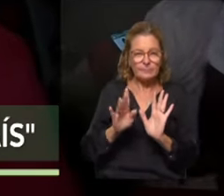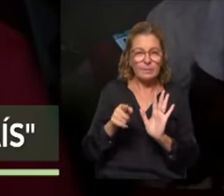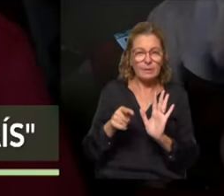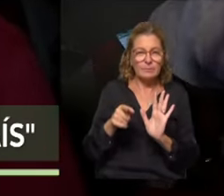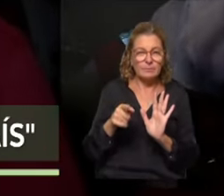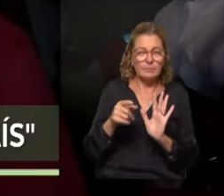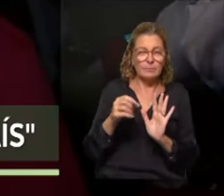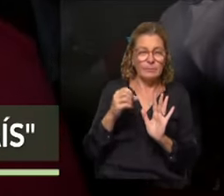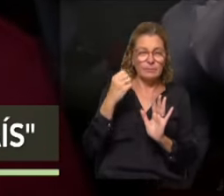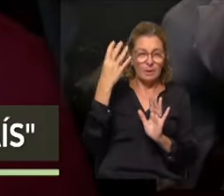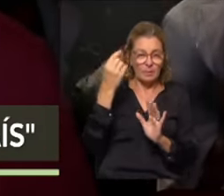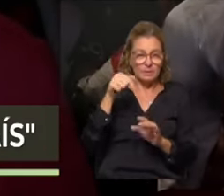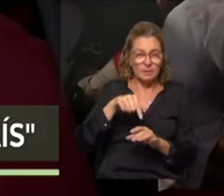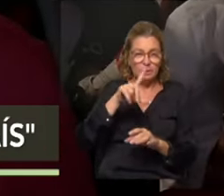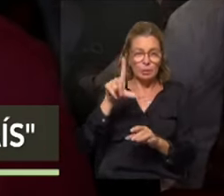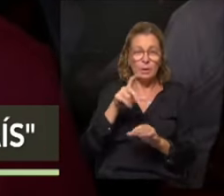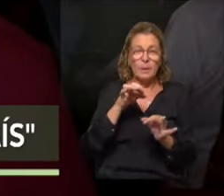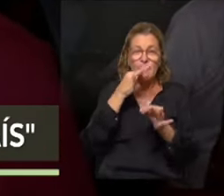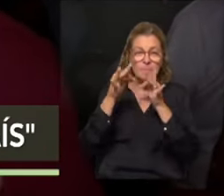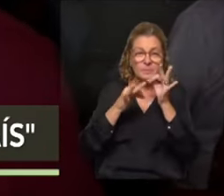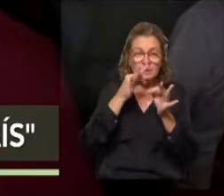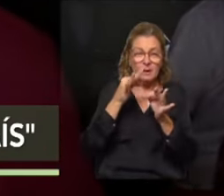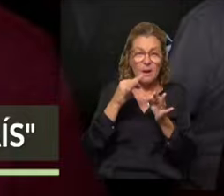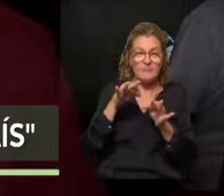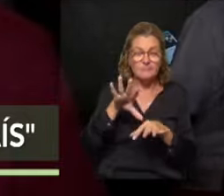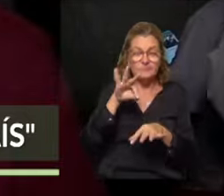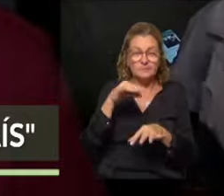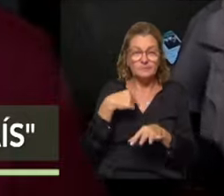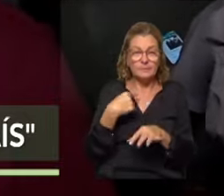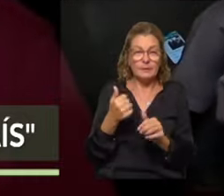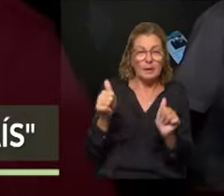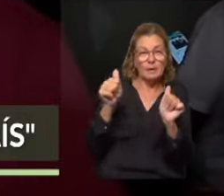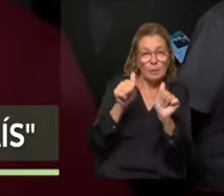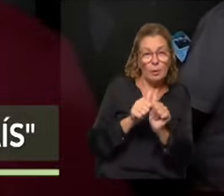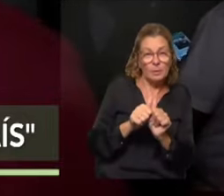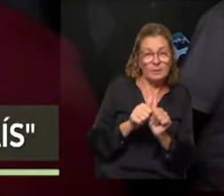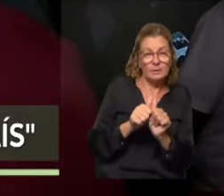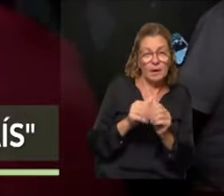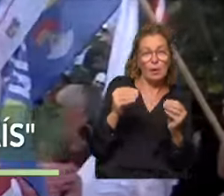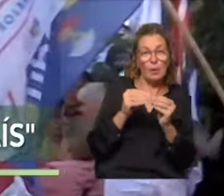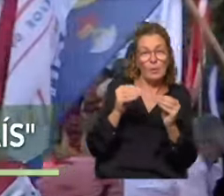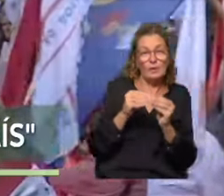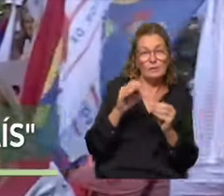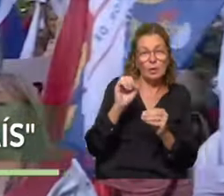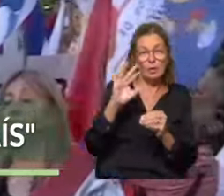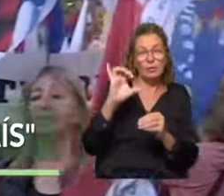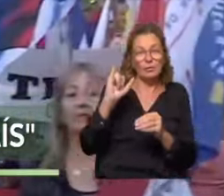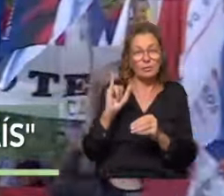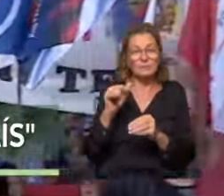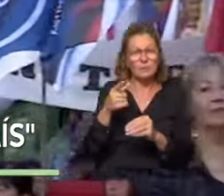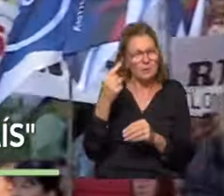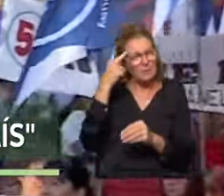una asamblea el lunes para explicarles cuál fue mi decisión personal de acompañar al compañero Yamandú Orsi. ¿Por qué la candidatura de